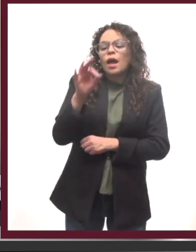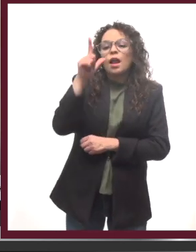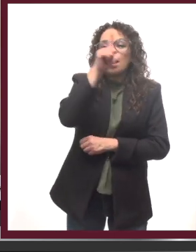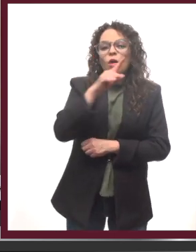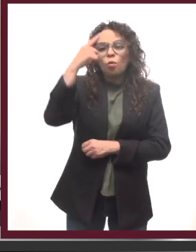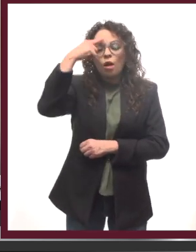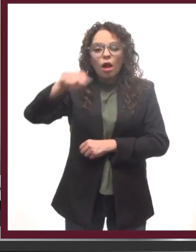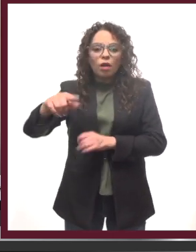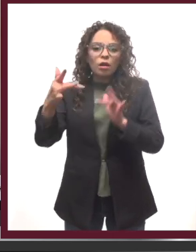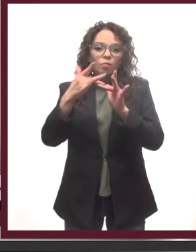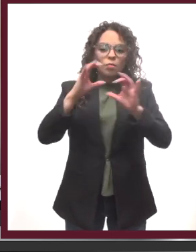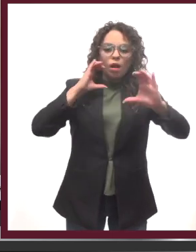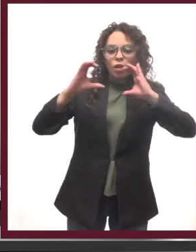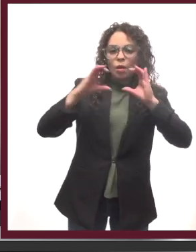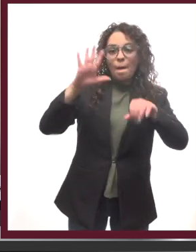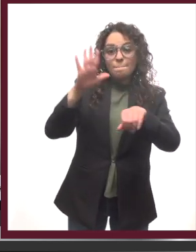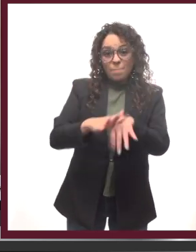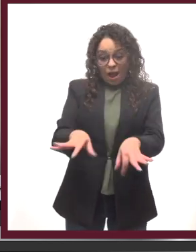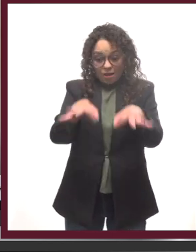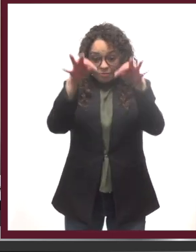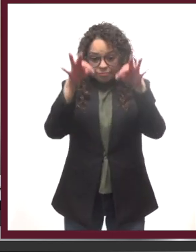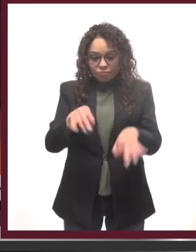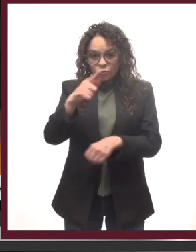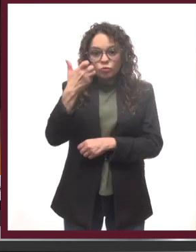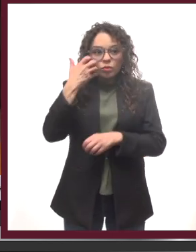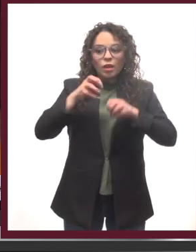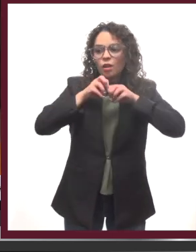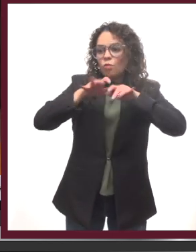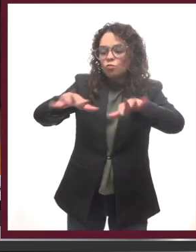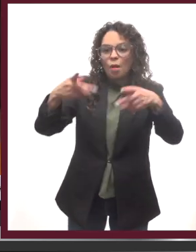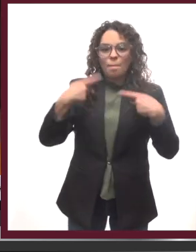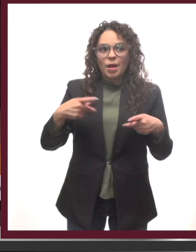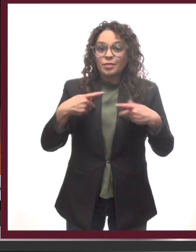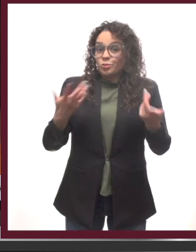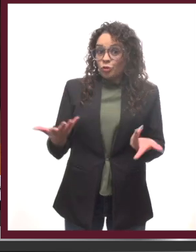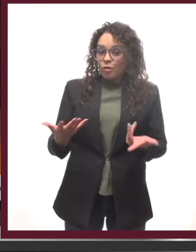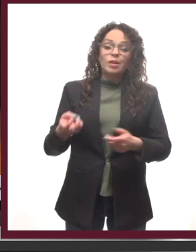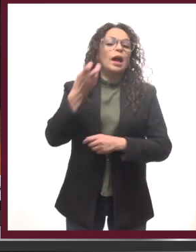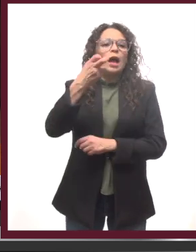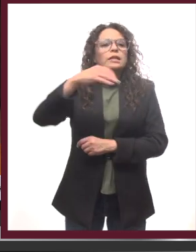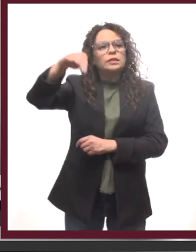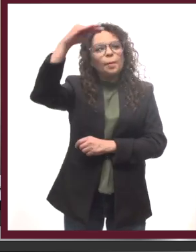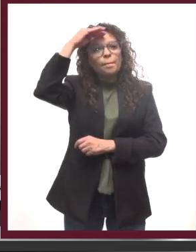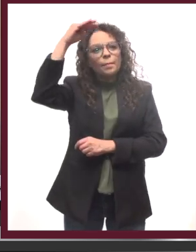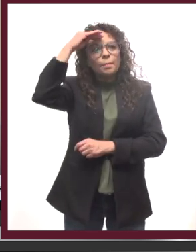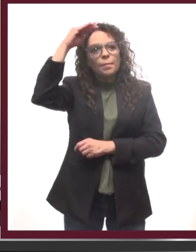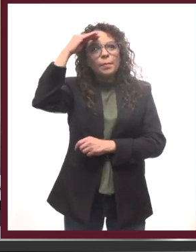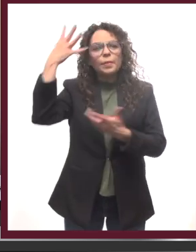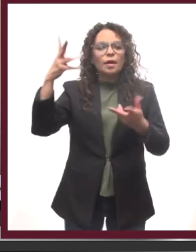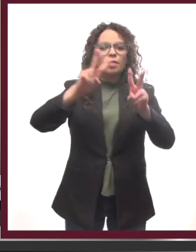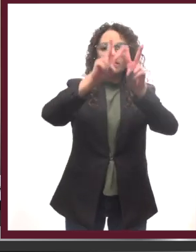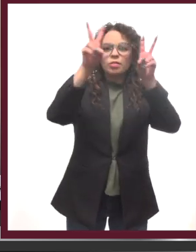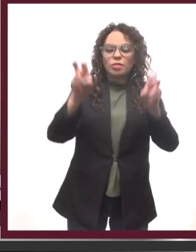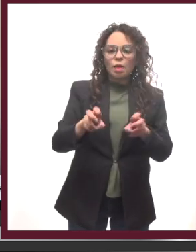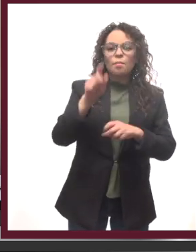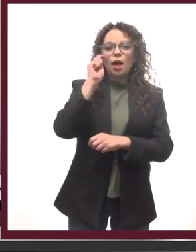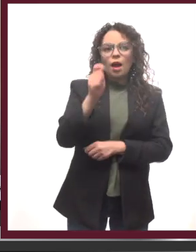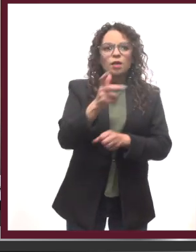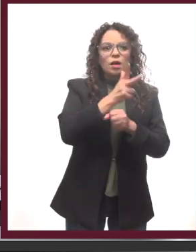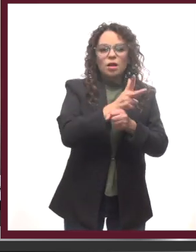te vas a comunicar y con el que vas a hacer más efectivo lo que tú quieres transmitirle al público. Entonces, piensas